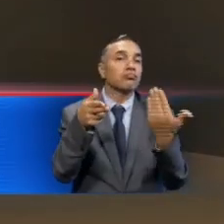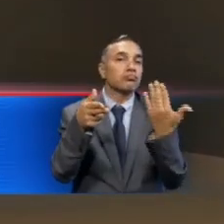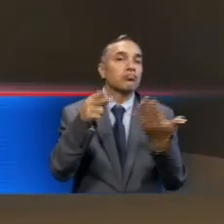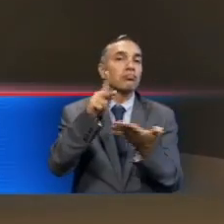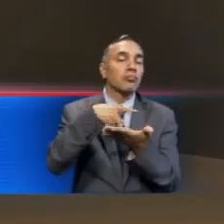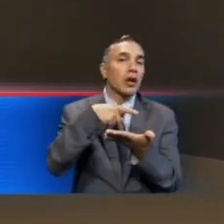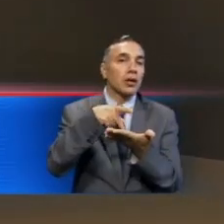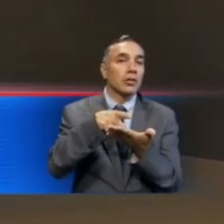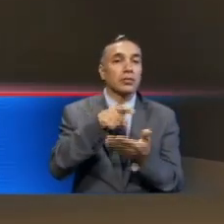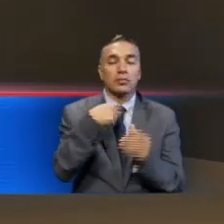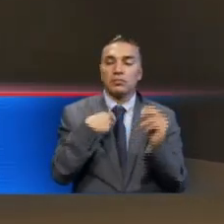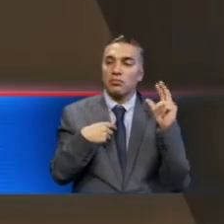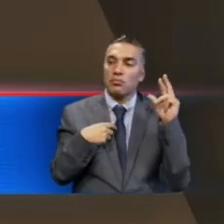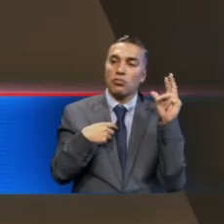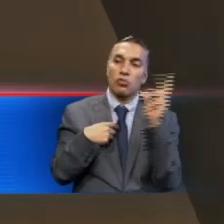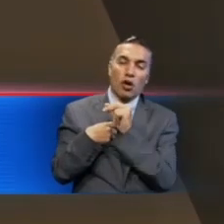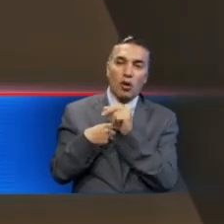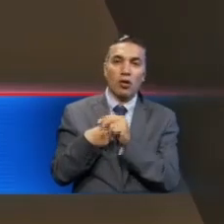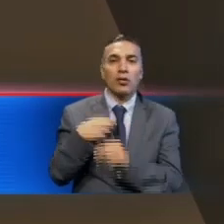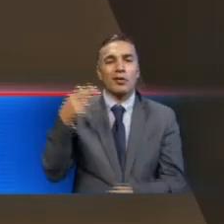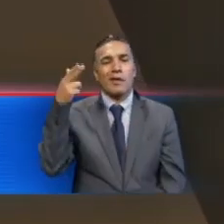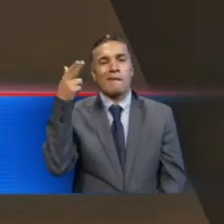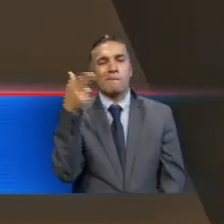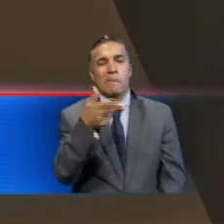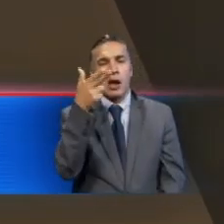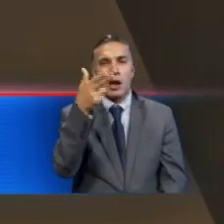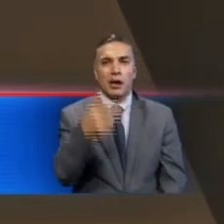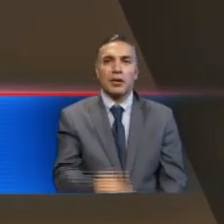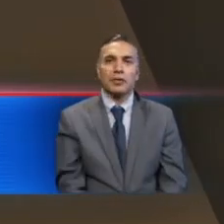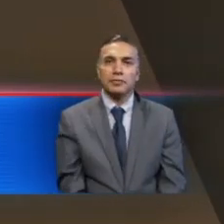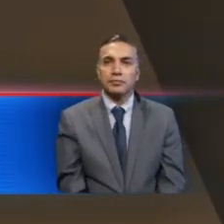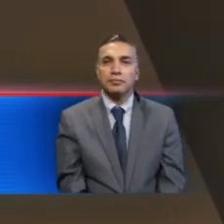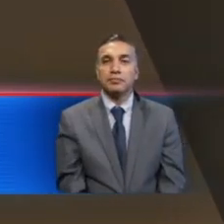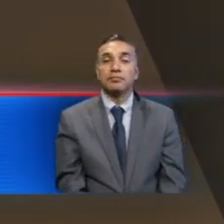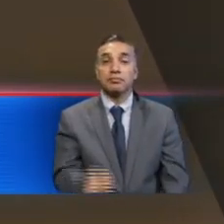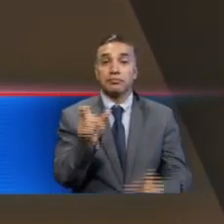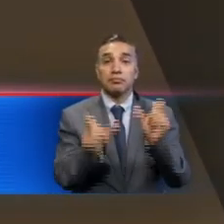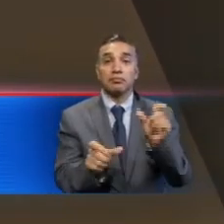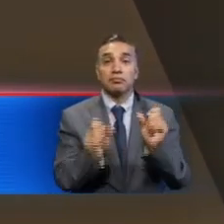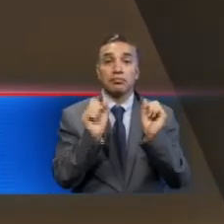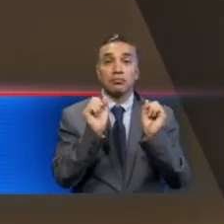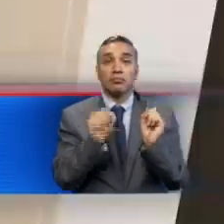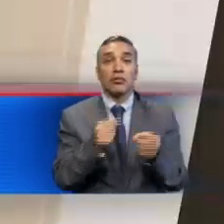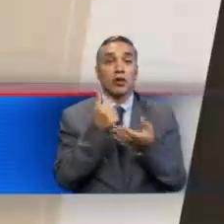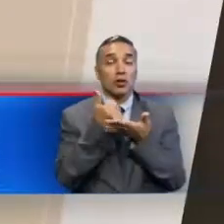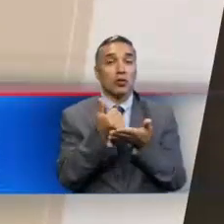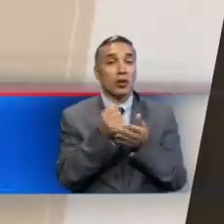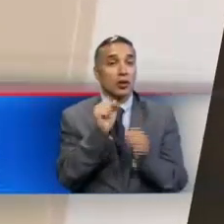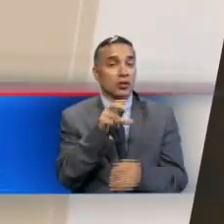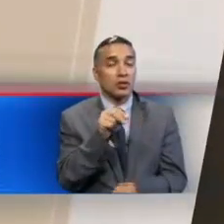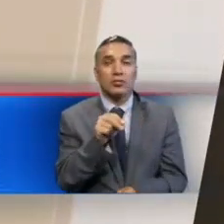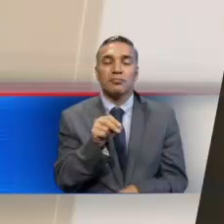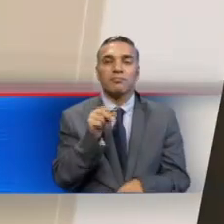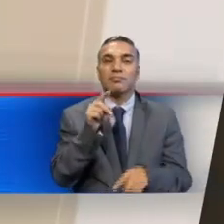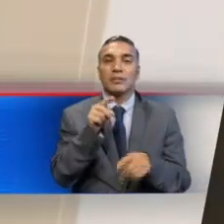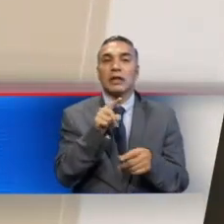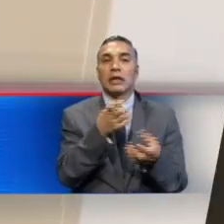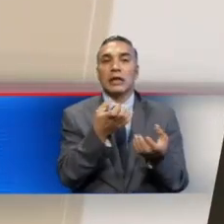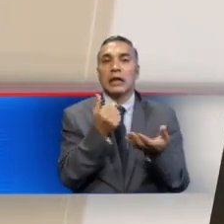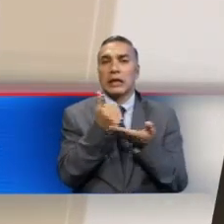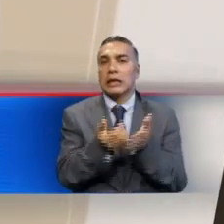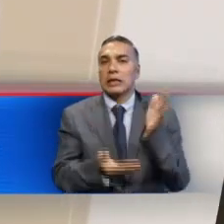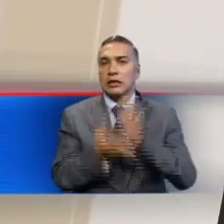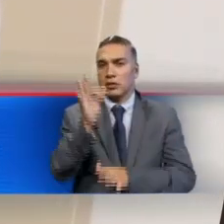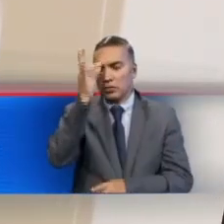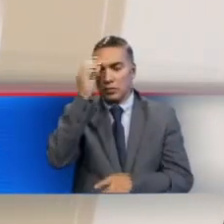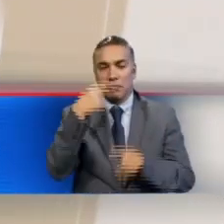dinero. Como la víctima se opuso, le dispararon. ¿La gente pudo hacer algo para salvarle la vida o no? No, lo quisieron llevar, pero ya el